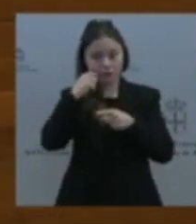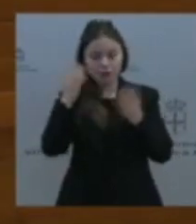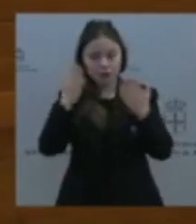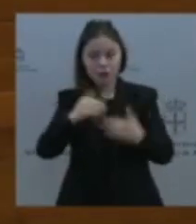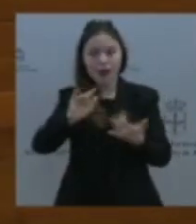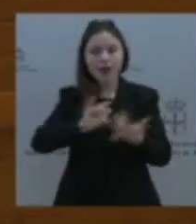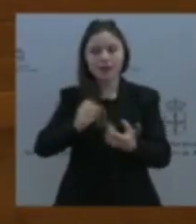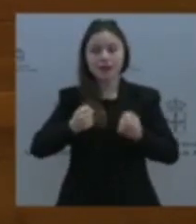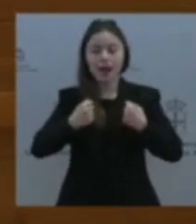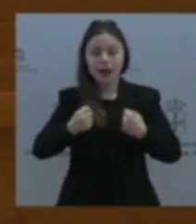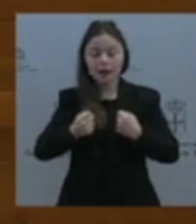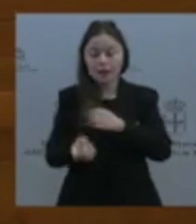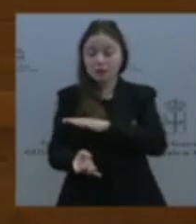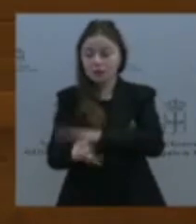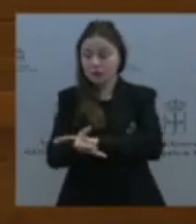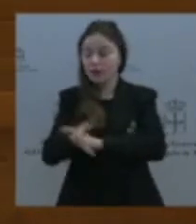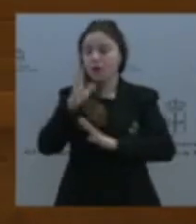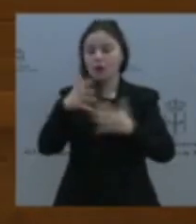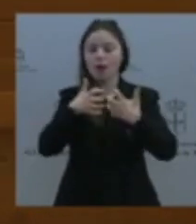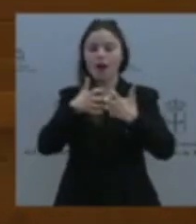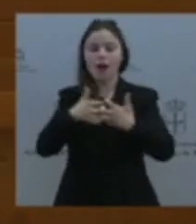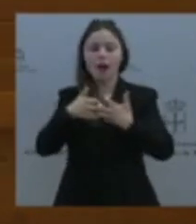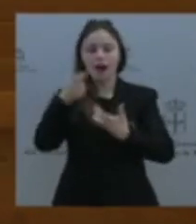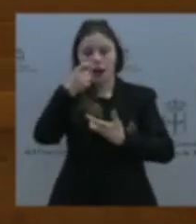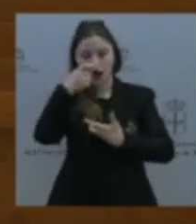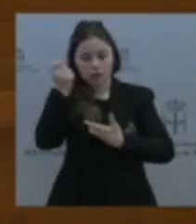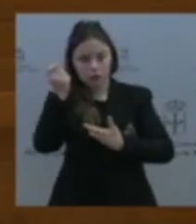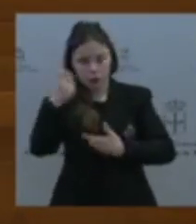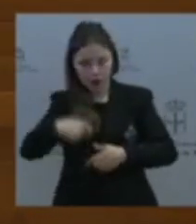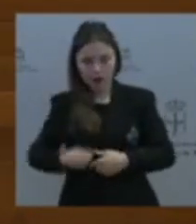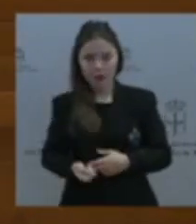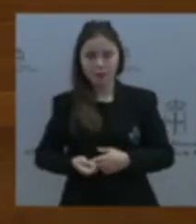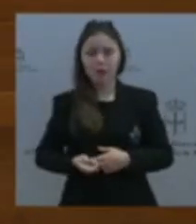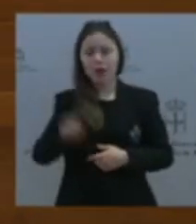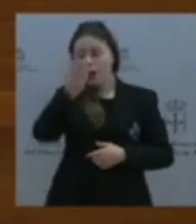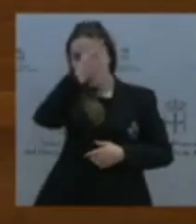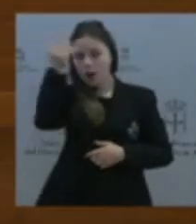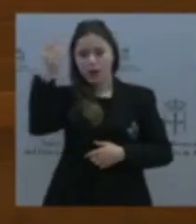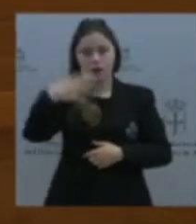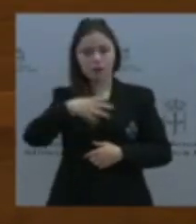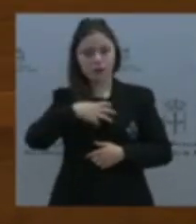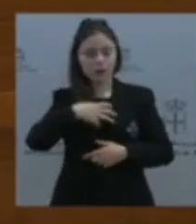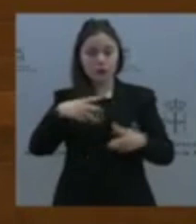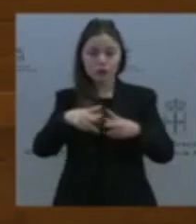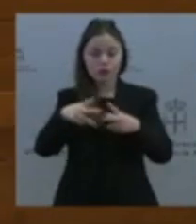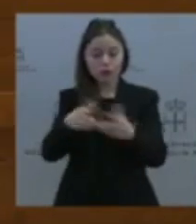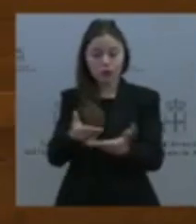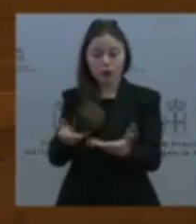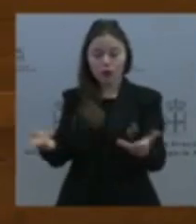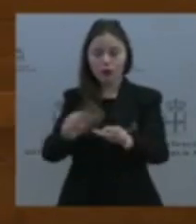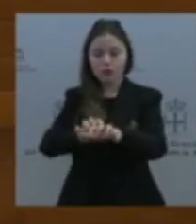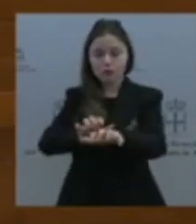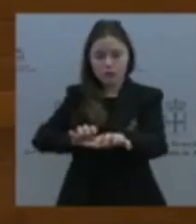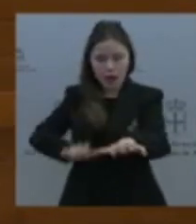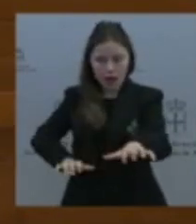en Ucrania. No hay que olvidar, además, que la mayor parte de la sociedad aún no se había recuperado, aún no nos habíamos recuperado de